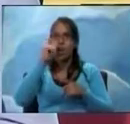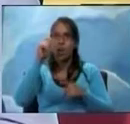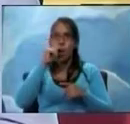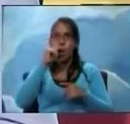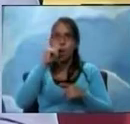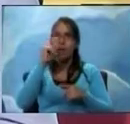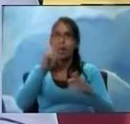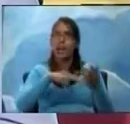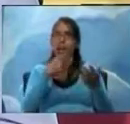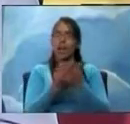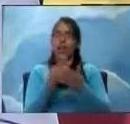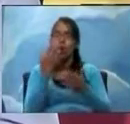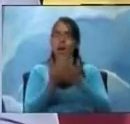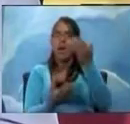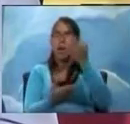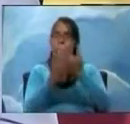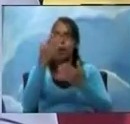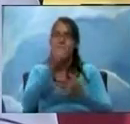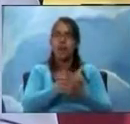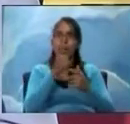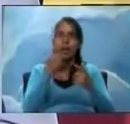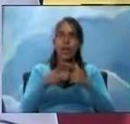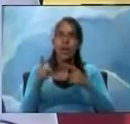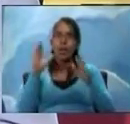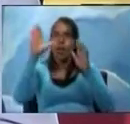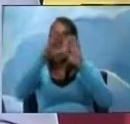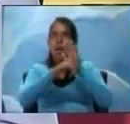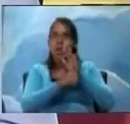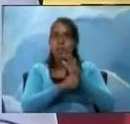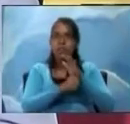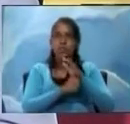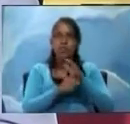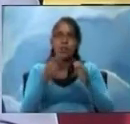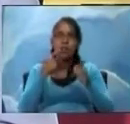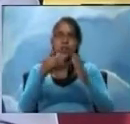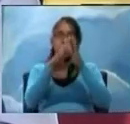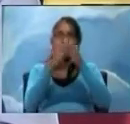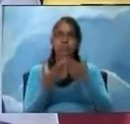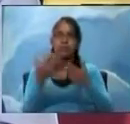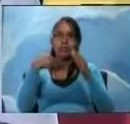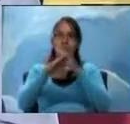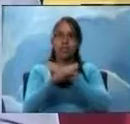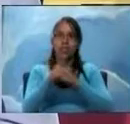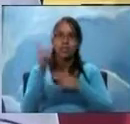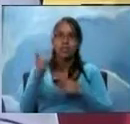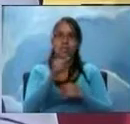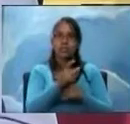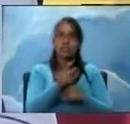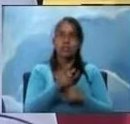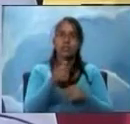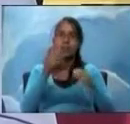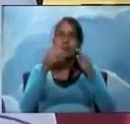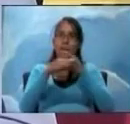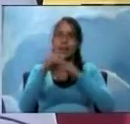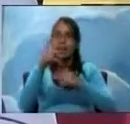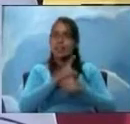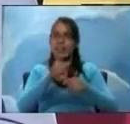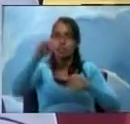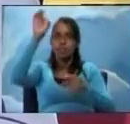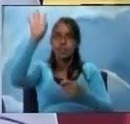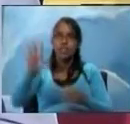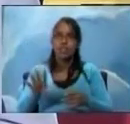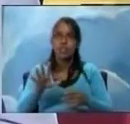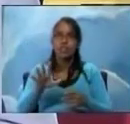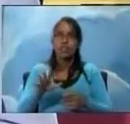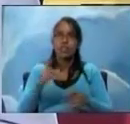hombre cayó en manos de aquellos ladrones. Dice la Biblia que pasó el levita, pasó el